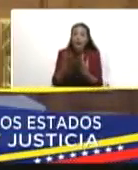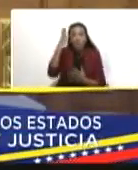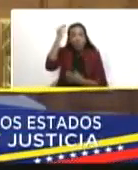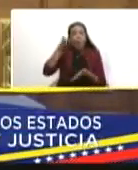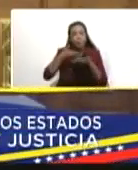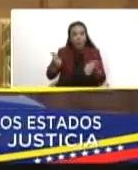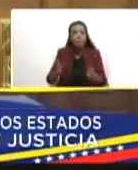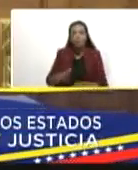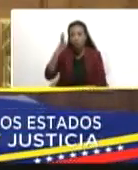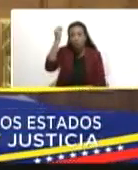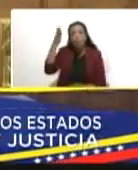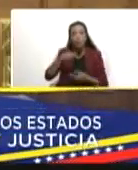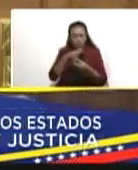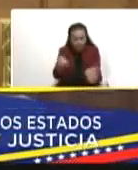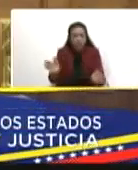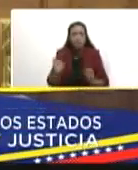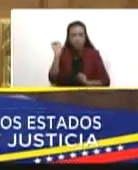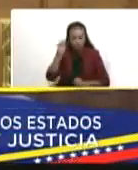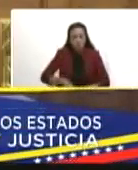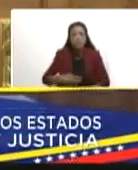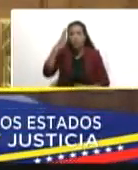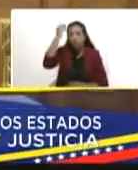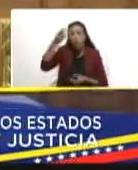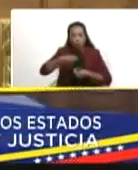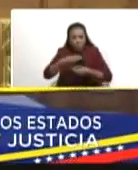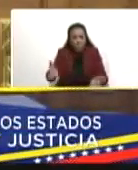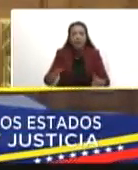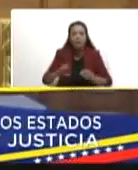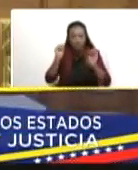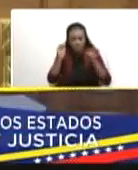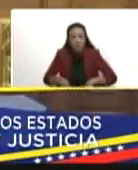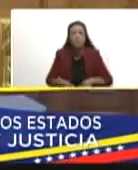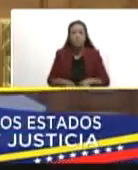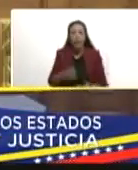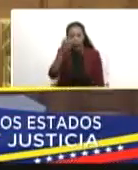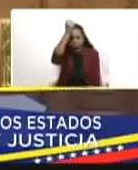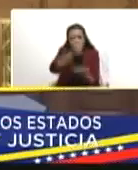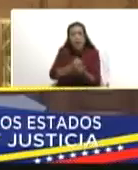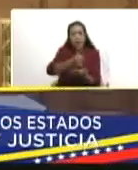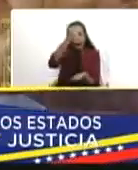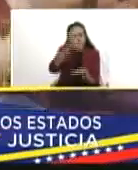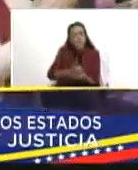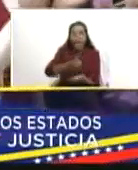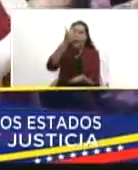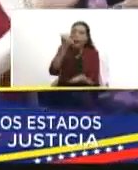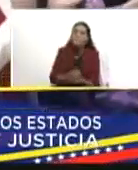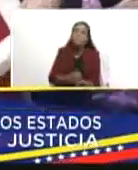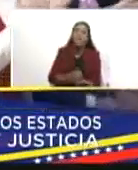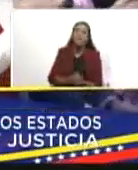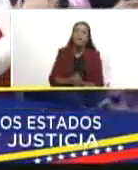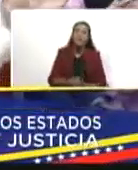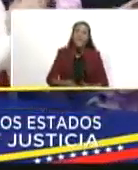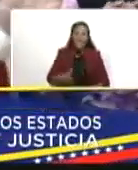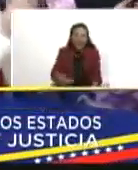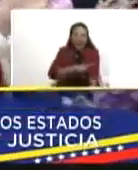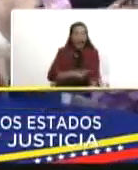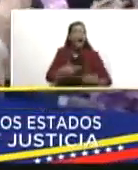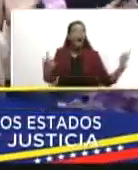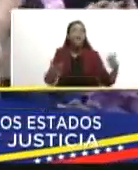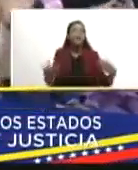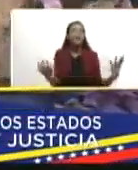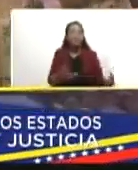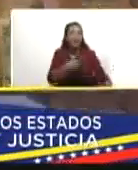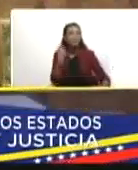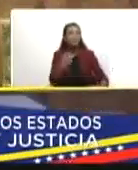proveerá Dios proveerá Dios proveerá amén am y que les arda a los que le